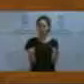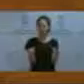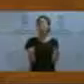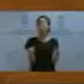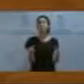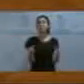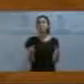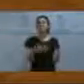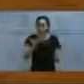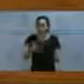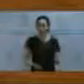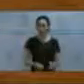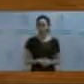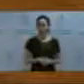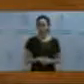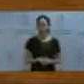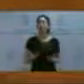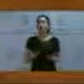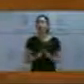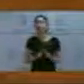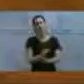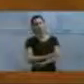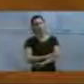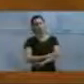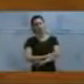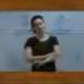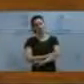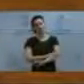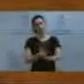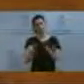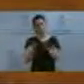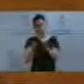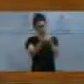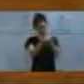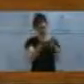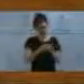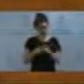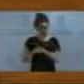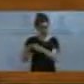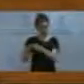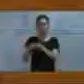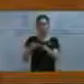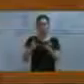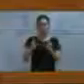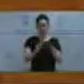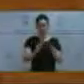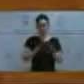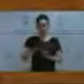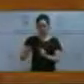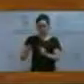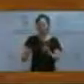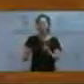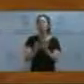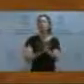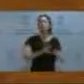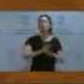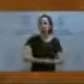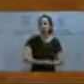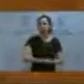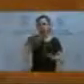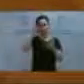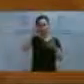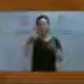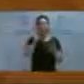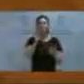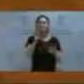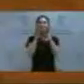será capaz, con el Gobierno y con los partidos que están demostrando apoyo constitucional y sentido del